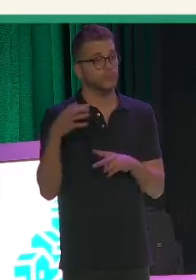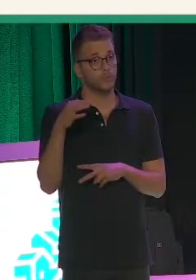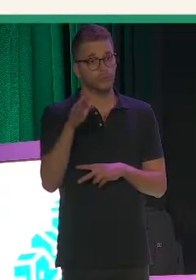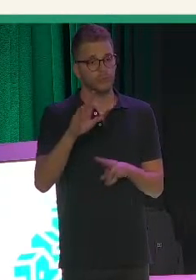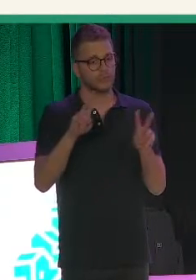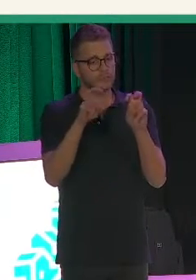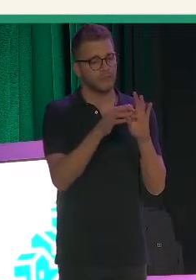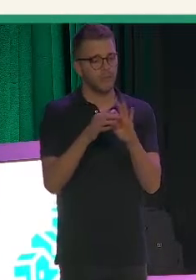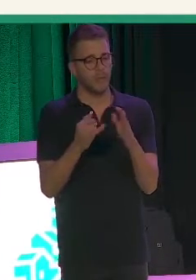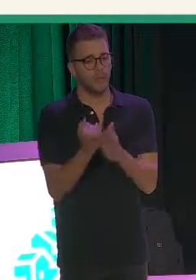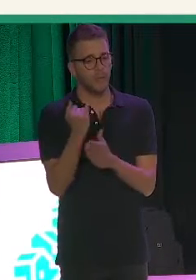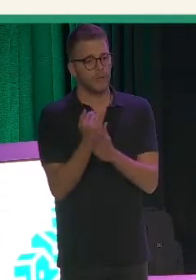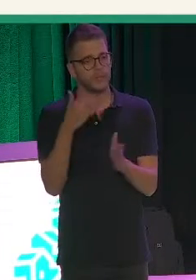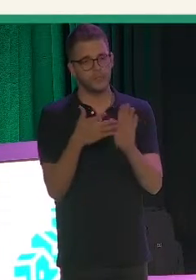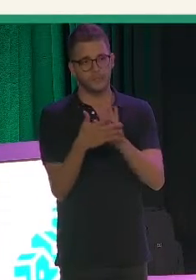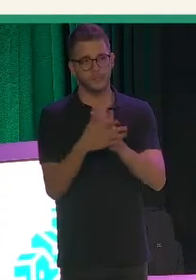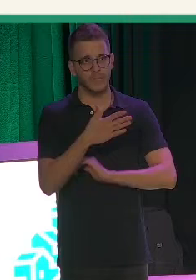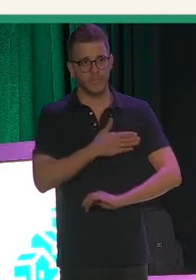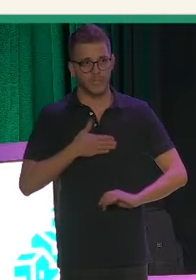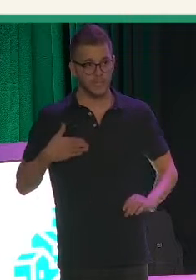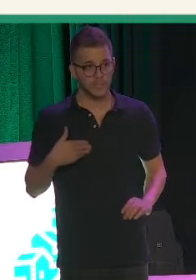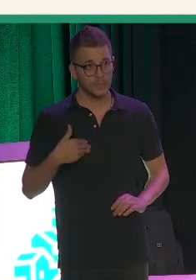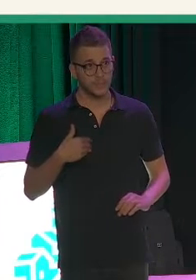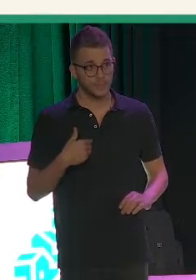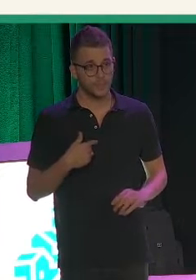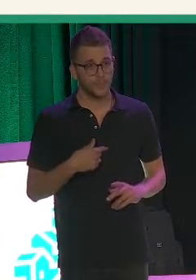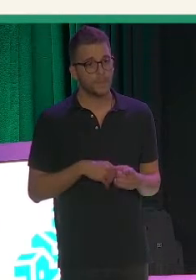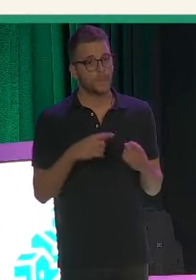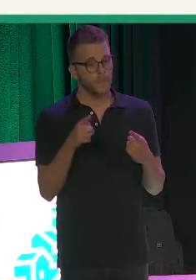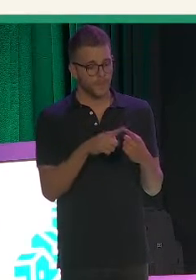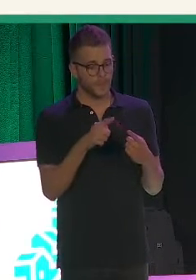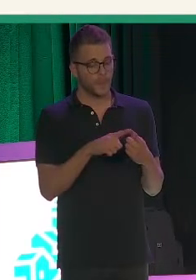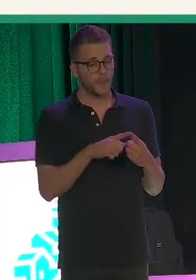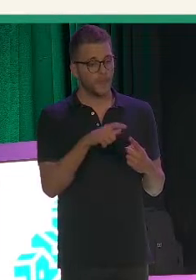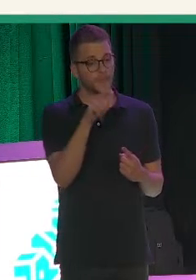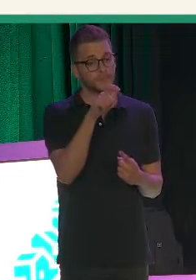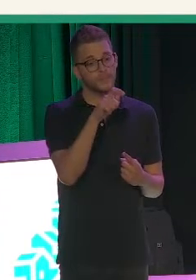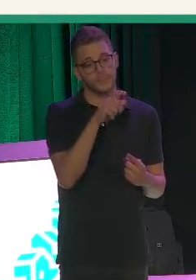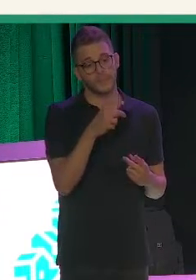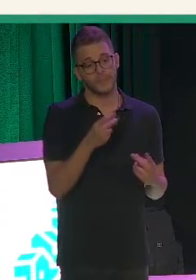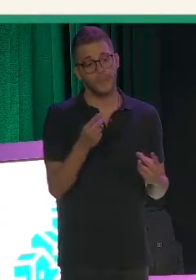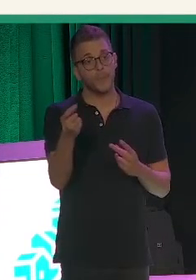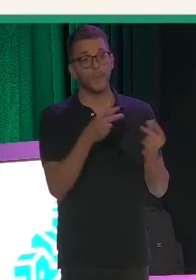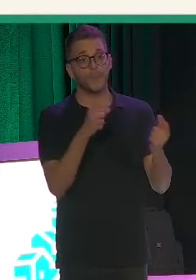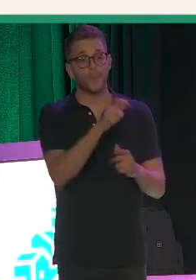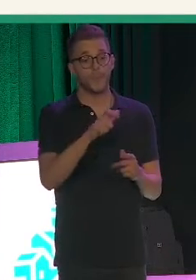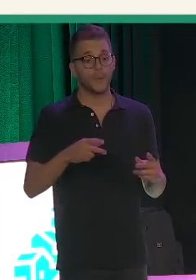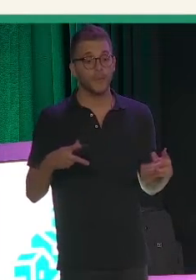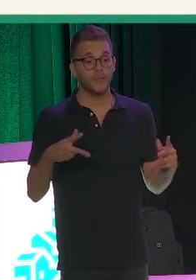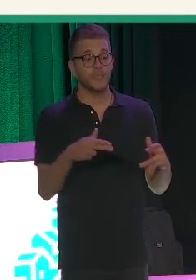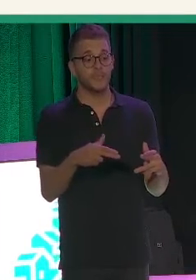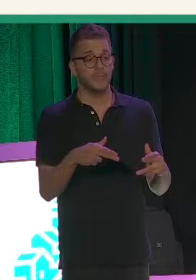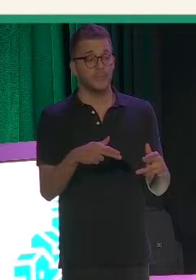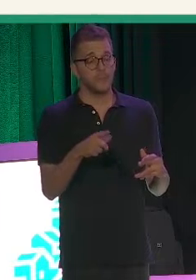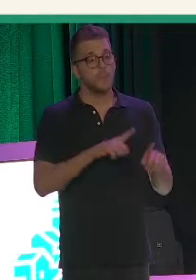jornada. Es posible solventar el problema de la despoblación, pero hay que tener voluntad